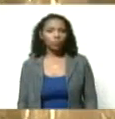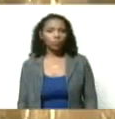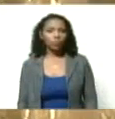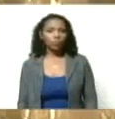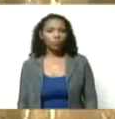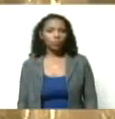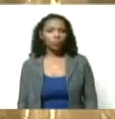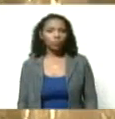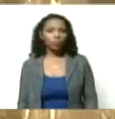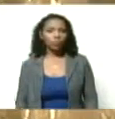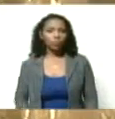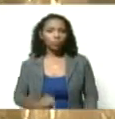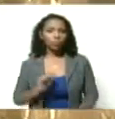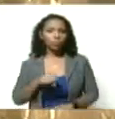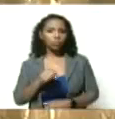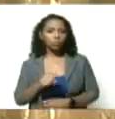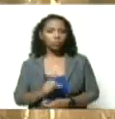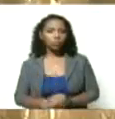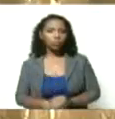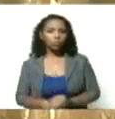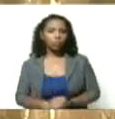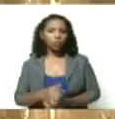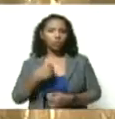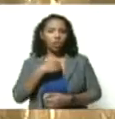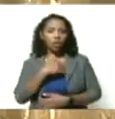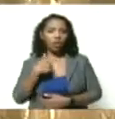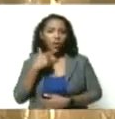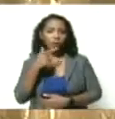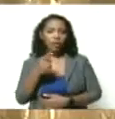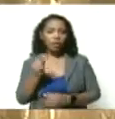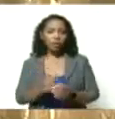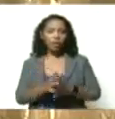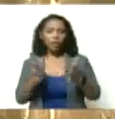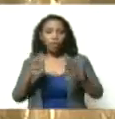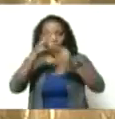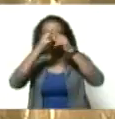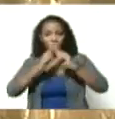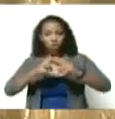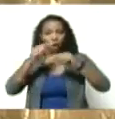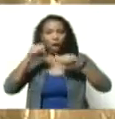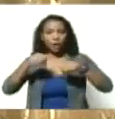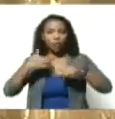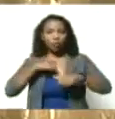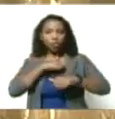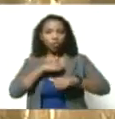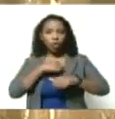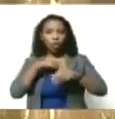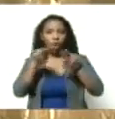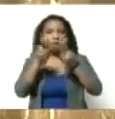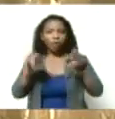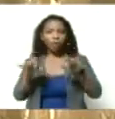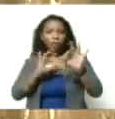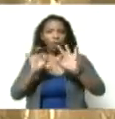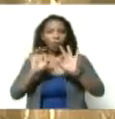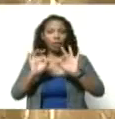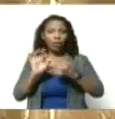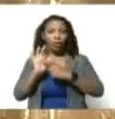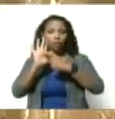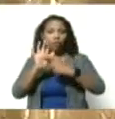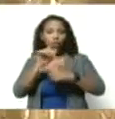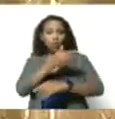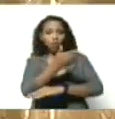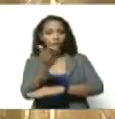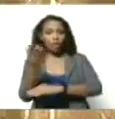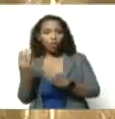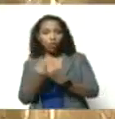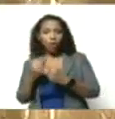Sí, sí. Bien, quiero decirles que para mí es un inmenso honor estar aquí en esta tarima, en este predio con ustedes.